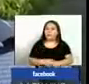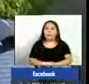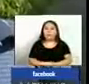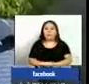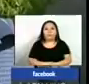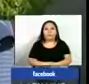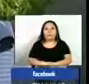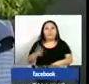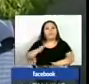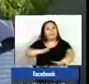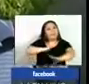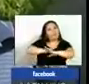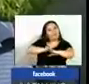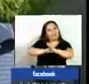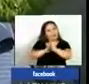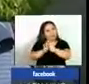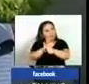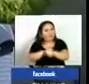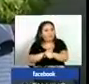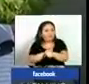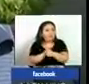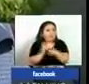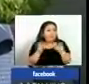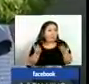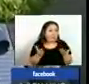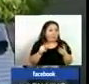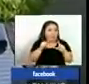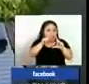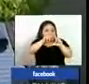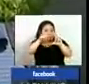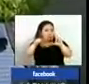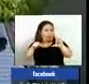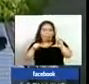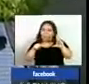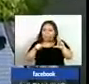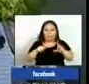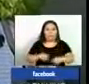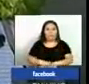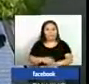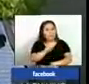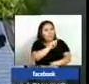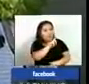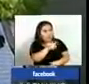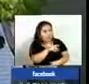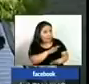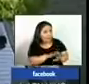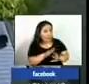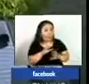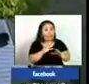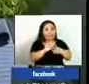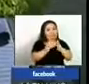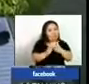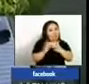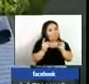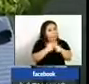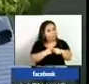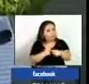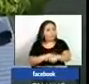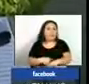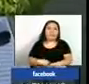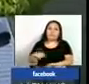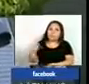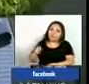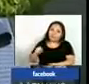para contrarrestar esta pandemia que todavía no ha cambiado la curva hay un cambio ya en las tradiciones sí hay un cambio y